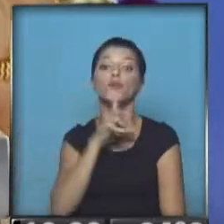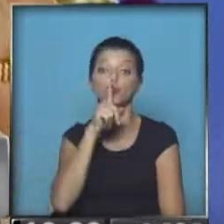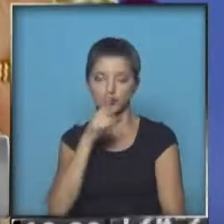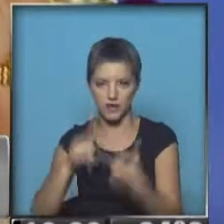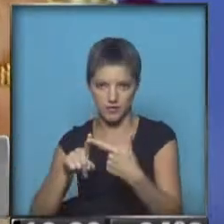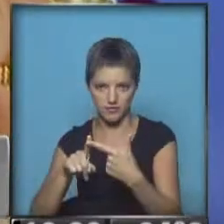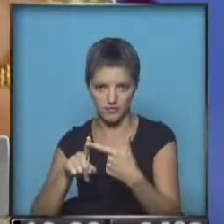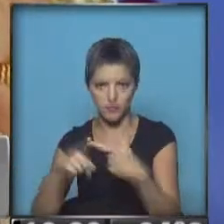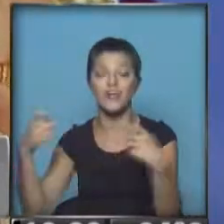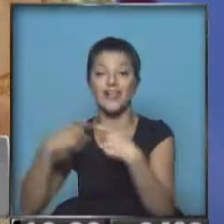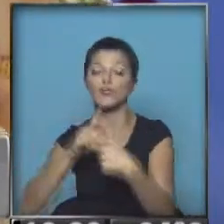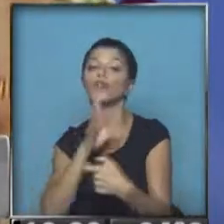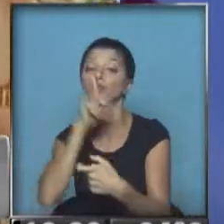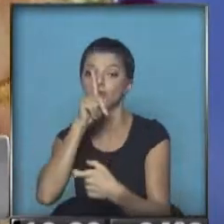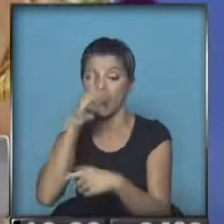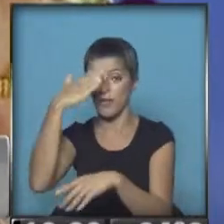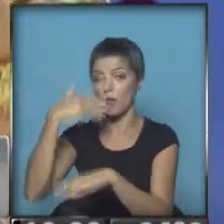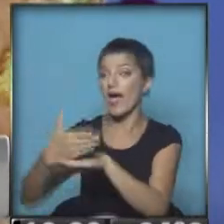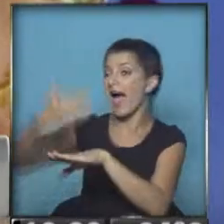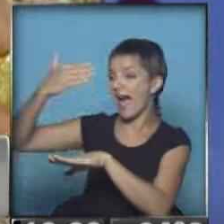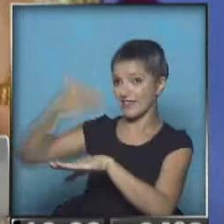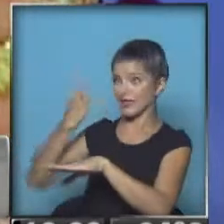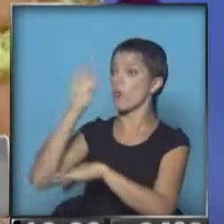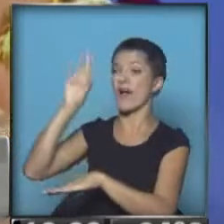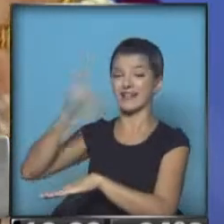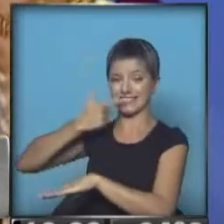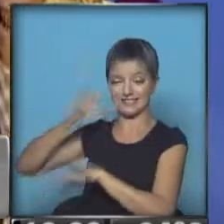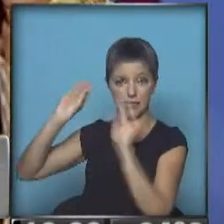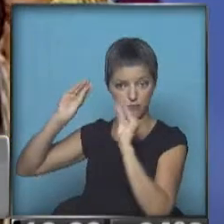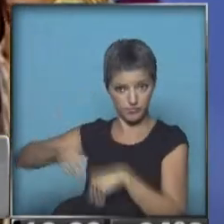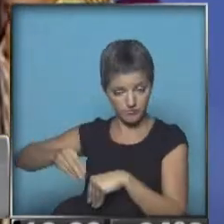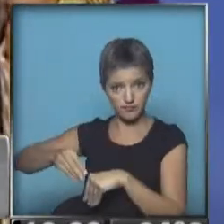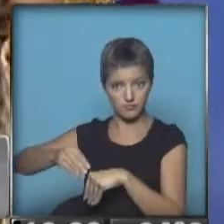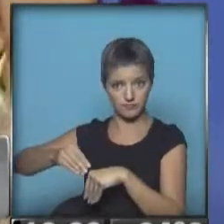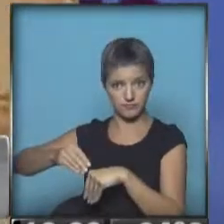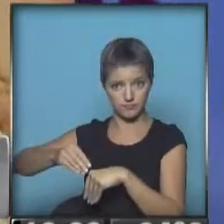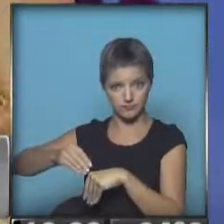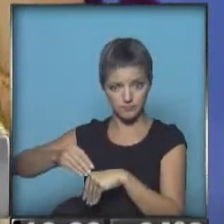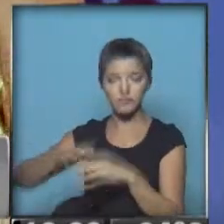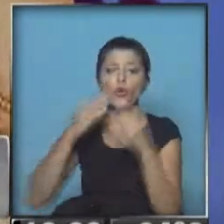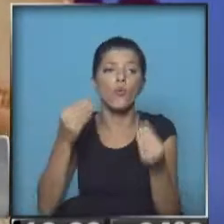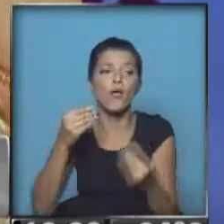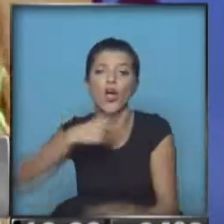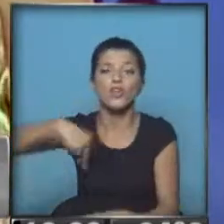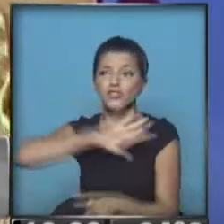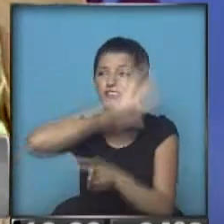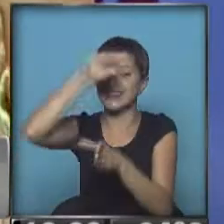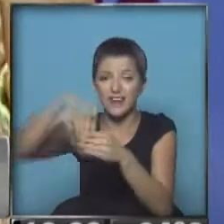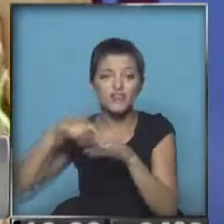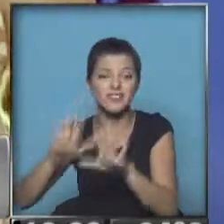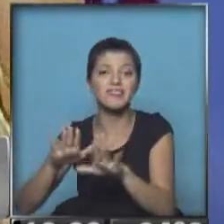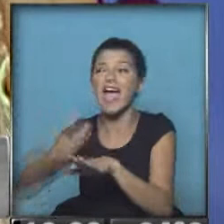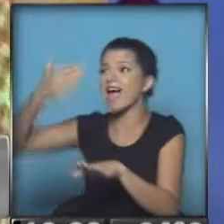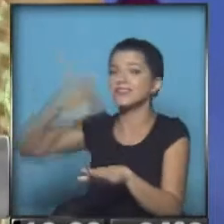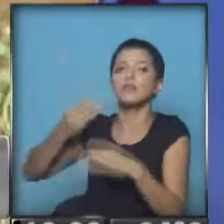la Federación Rusa luego de la caída estrepitosa de la Unión Soviética? ¿Cuándo estuvimos tan integrados en el